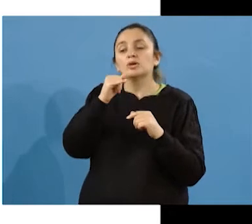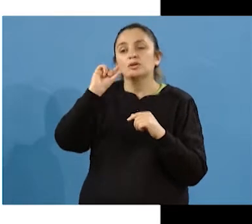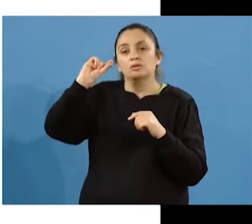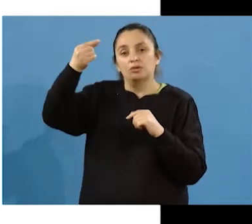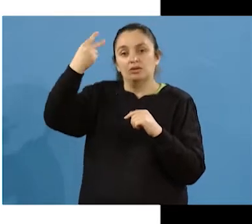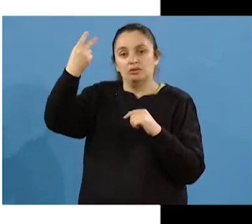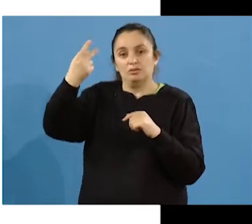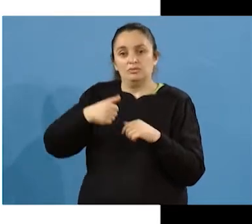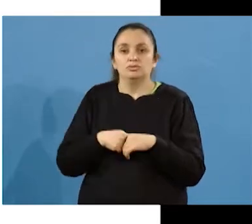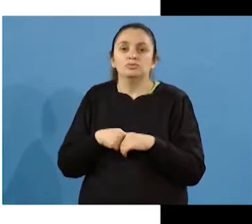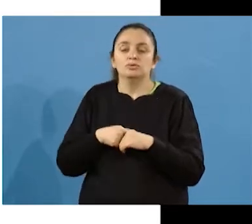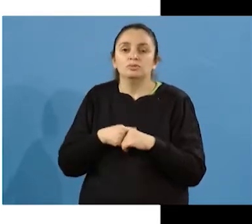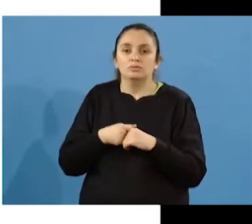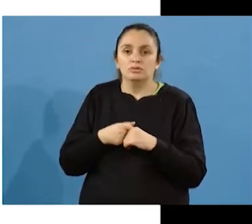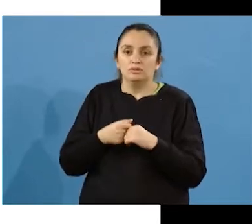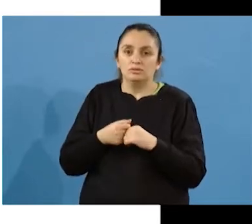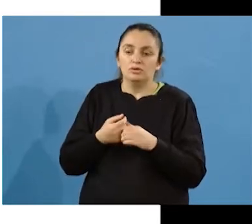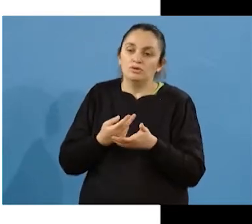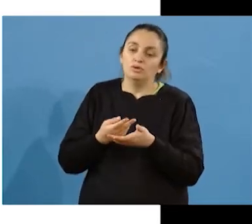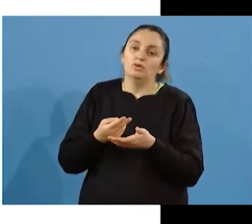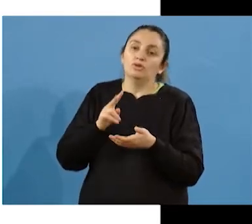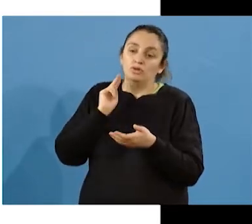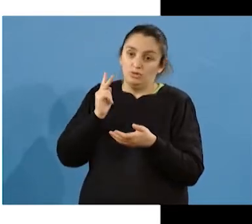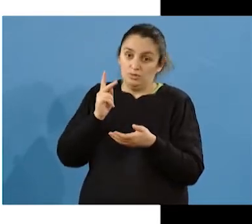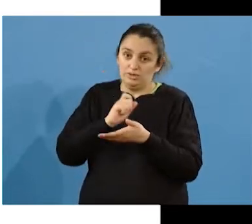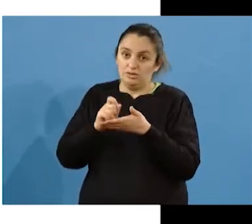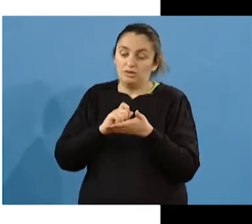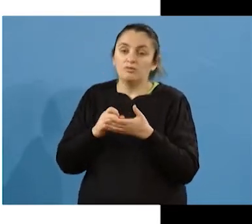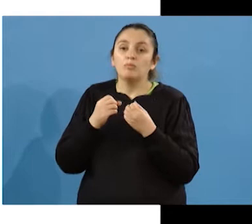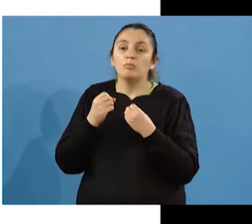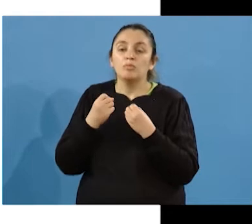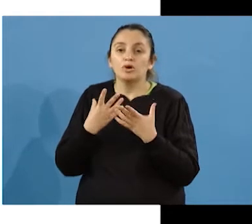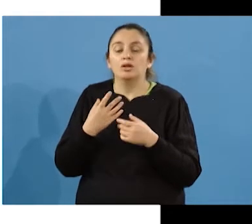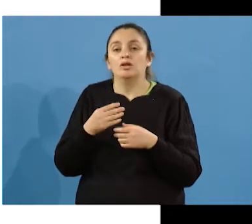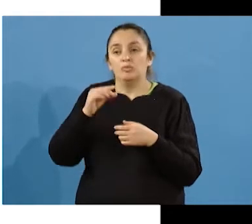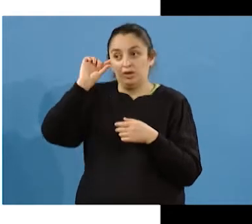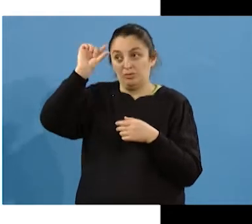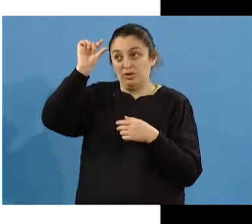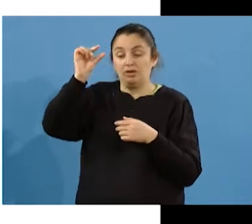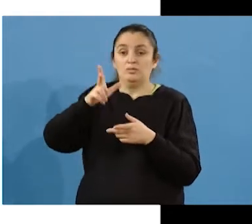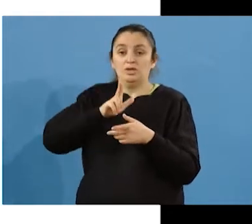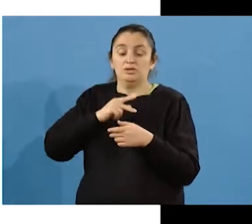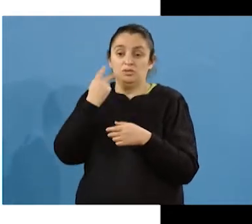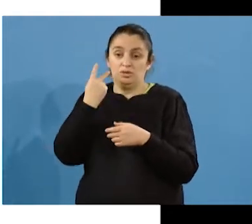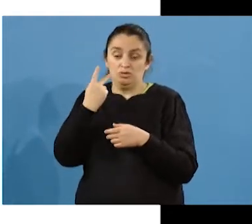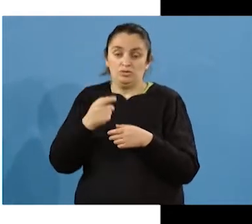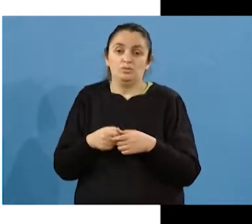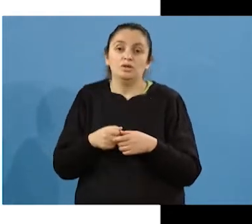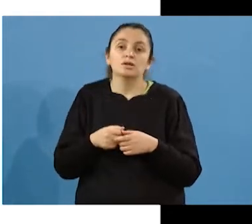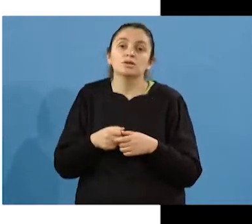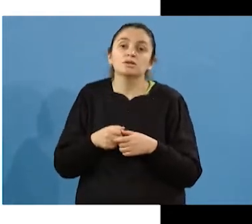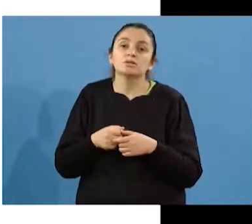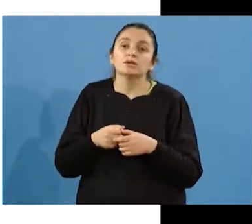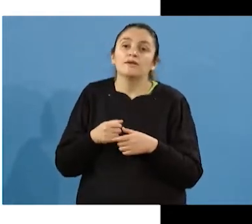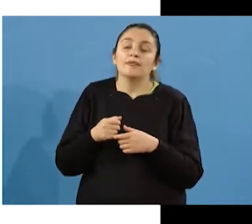2 y lo repito dos veces porque el exponente me decía que lo tenía que repetir dos veces y al aplicar la regla de los